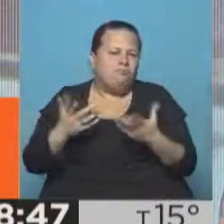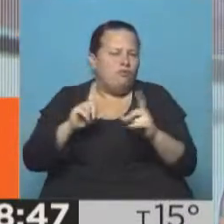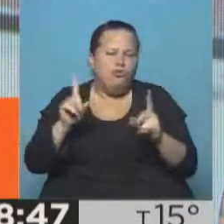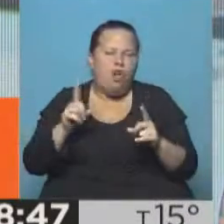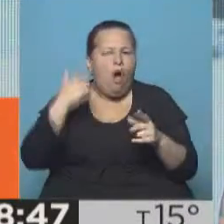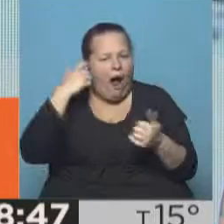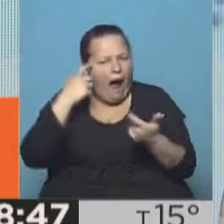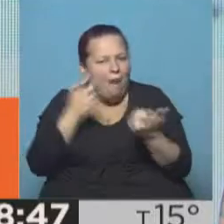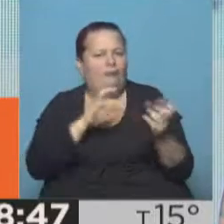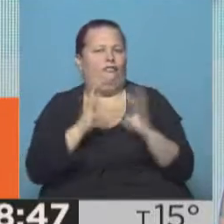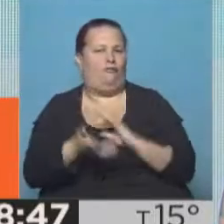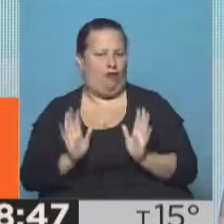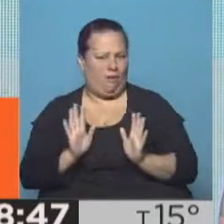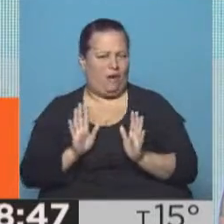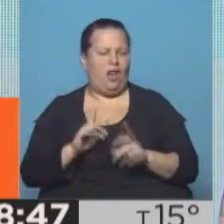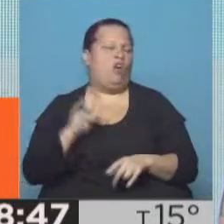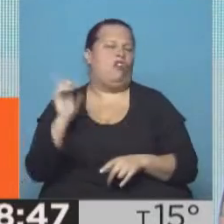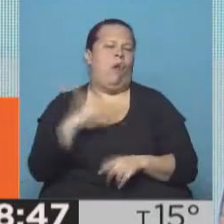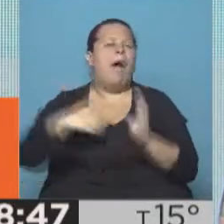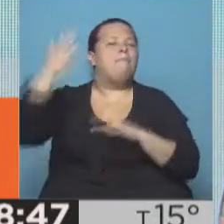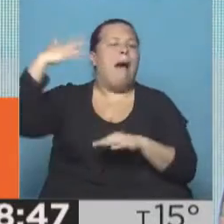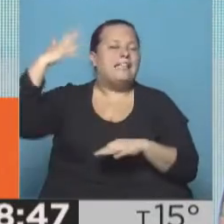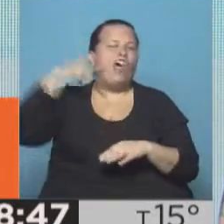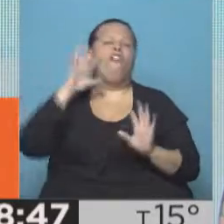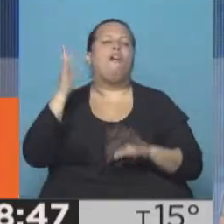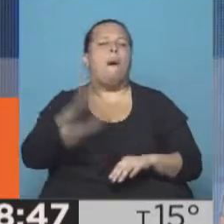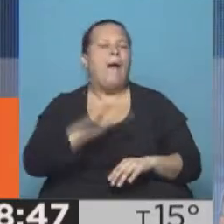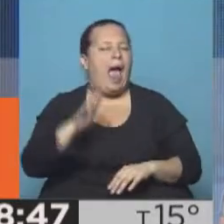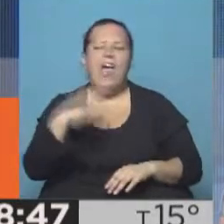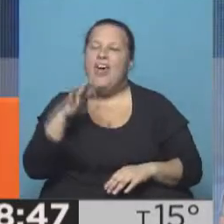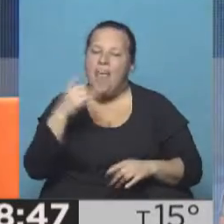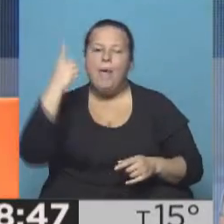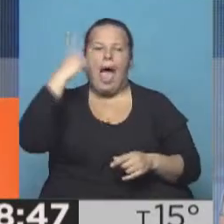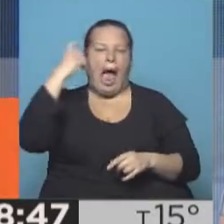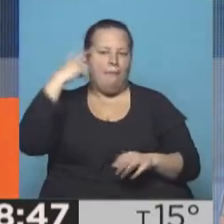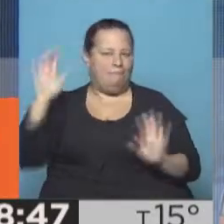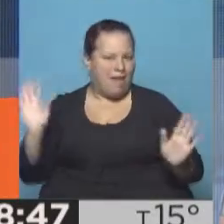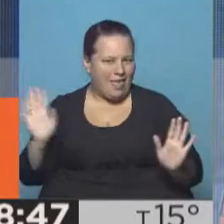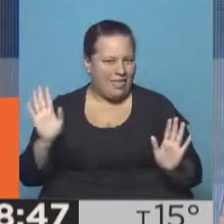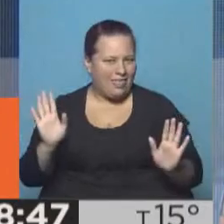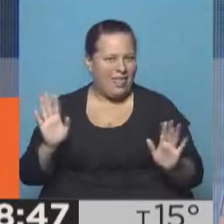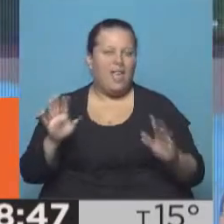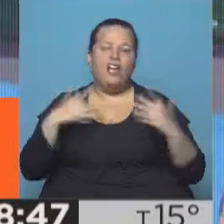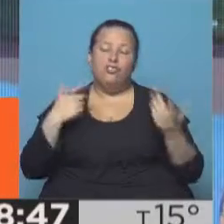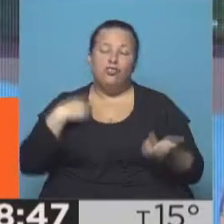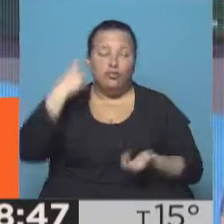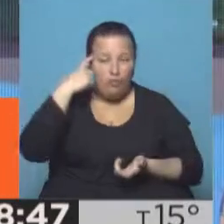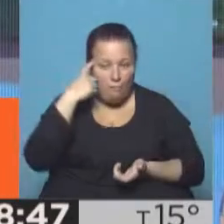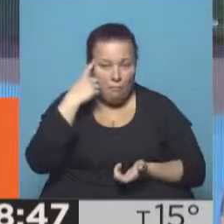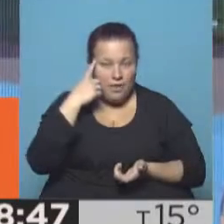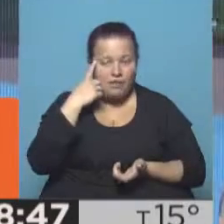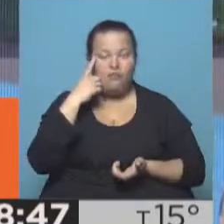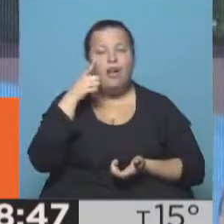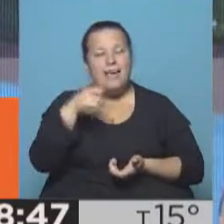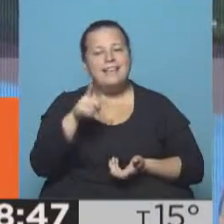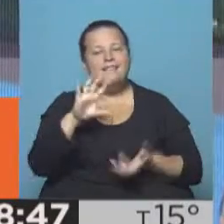como aprendizaje. No puede ser el pasado una venganza, tiene que ser un aprendizaje. Entonces me parece que